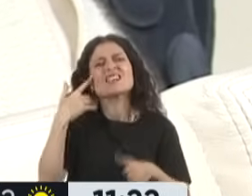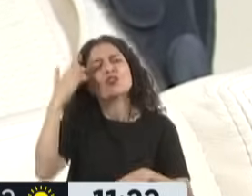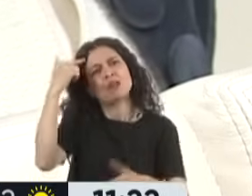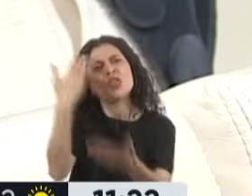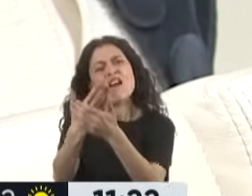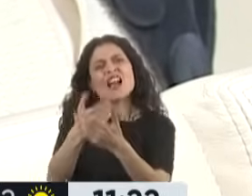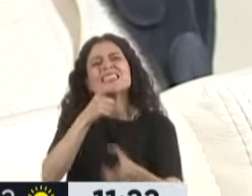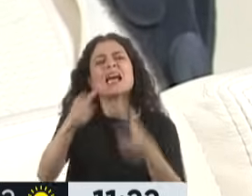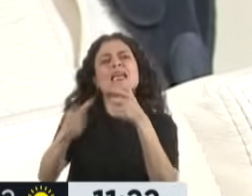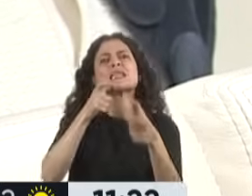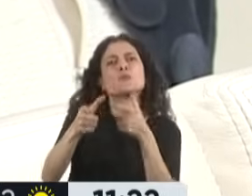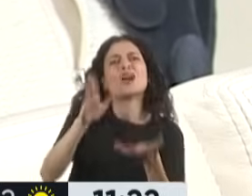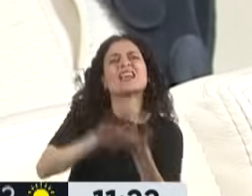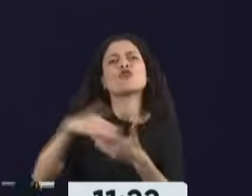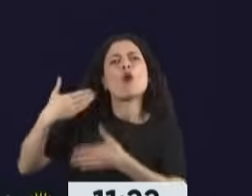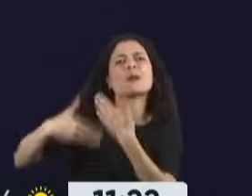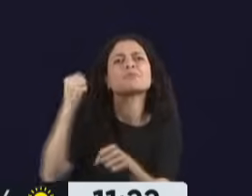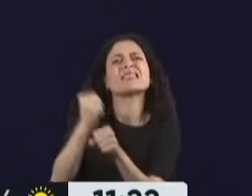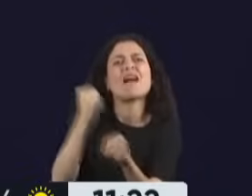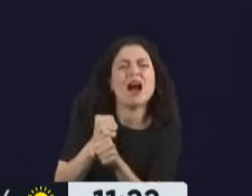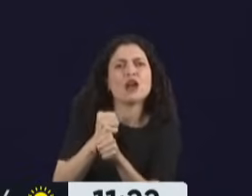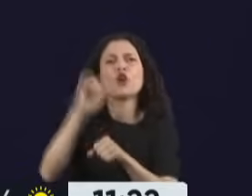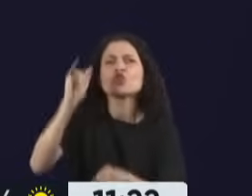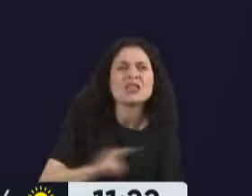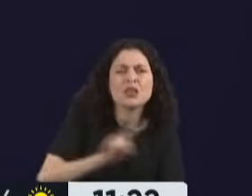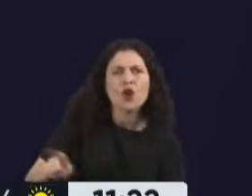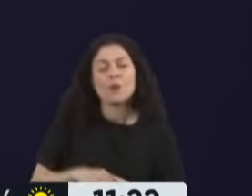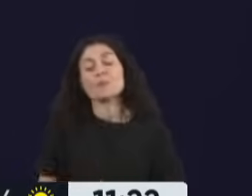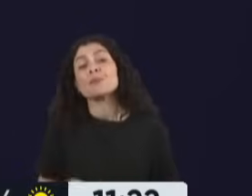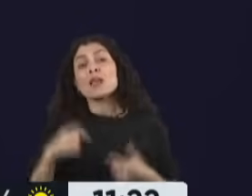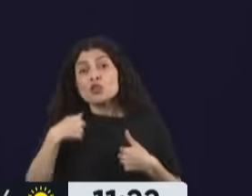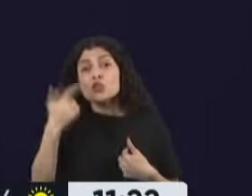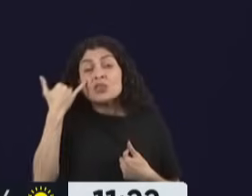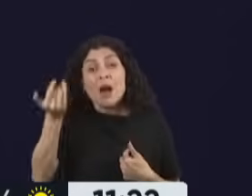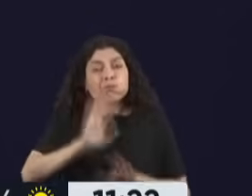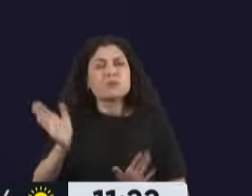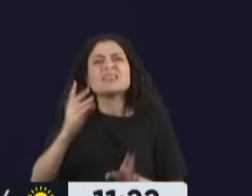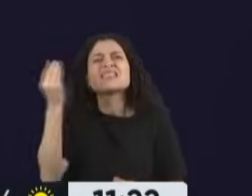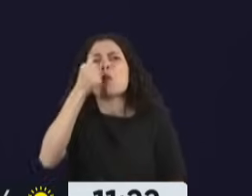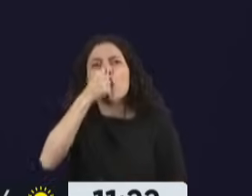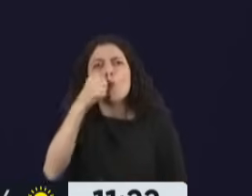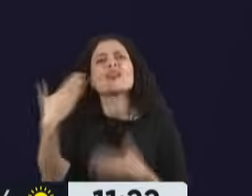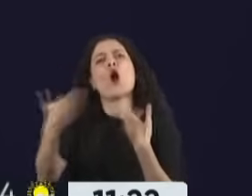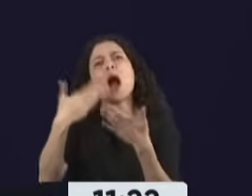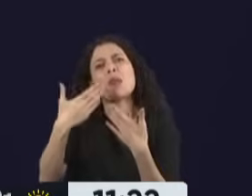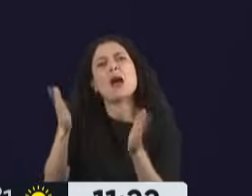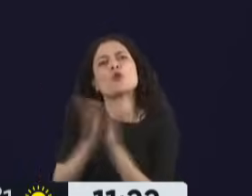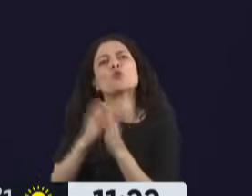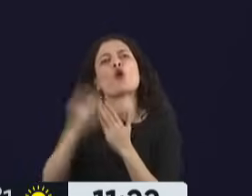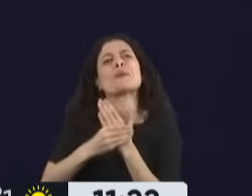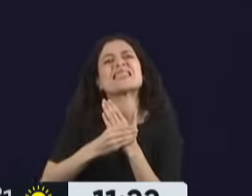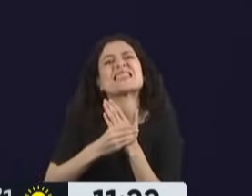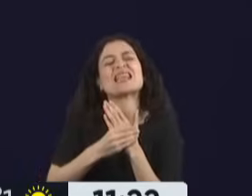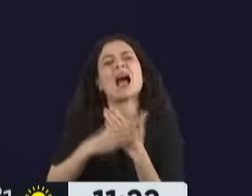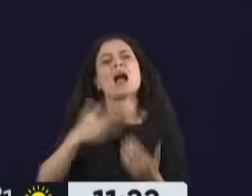la causa como solicitó la oposición. Gracias. Bueno, con la ministra he hablado el fin de semana, no sobre este tema.